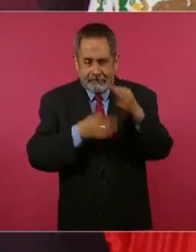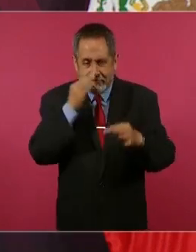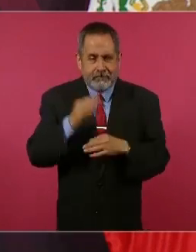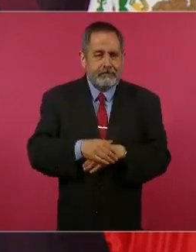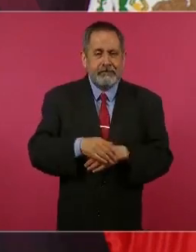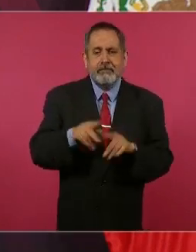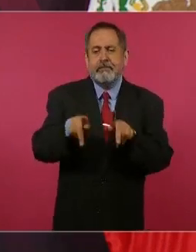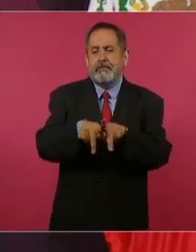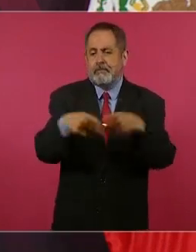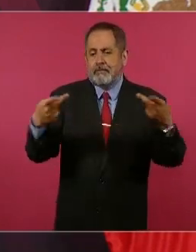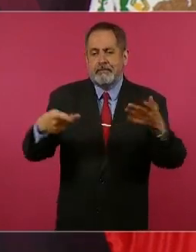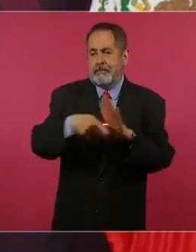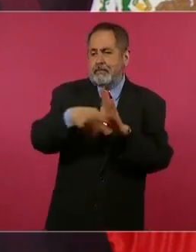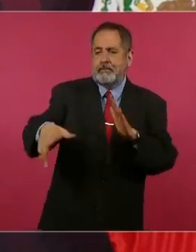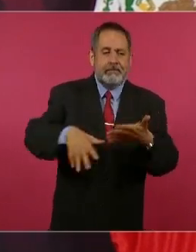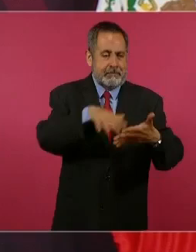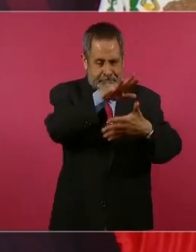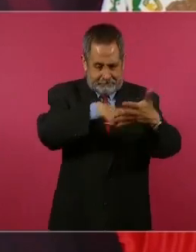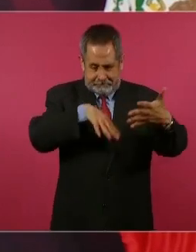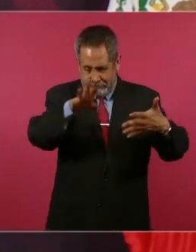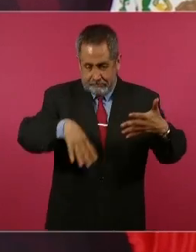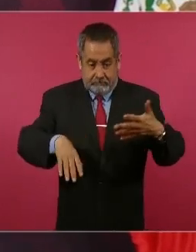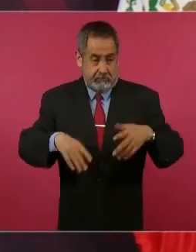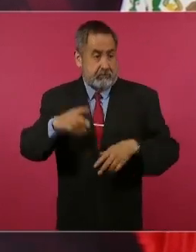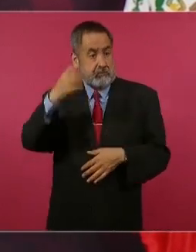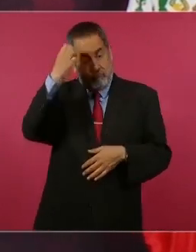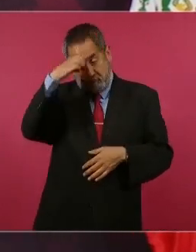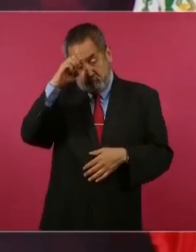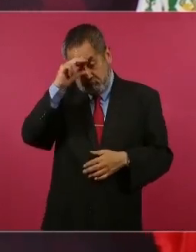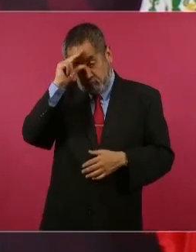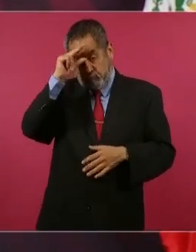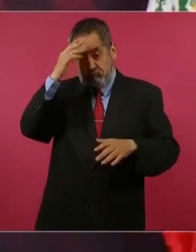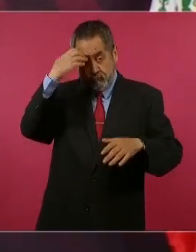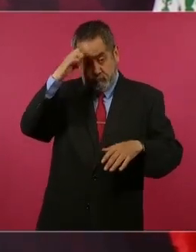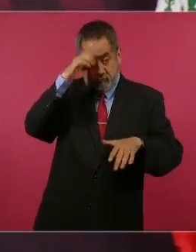las columnas? de expertos financieros.